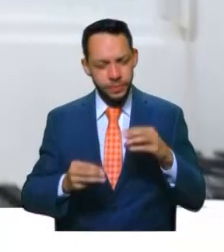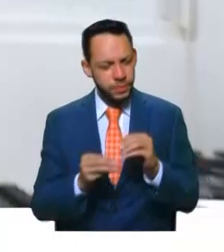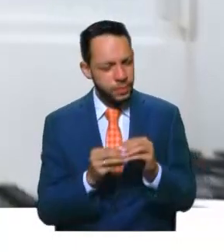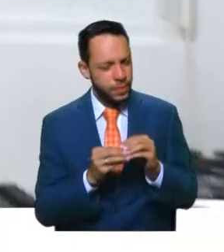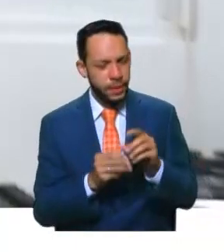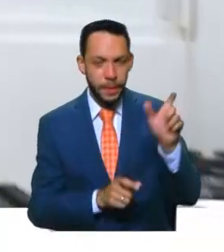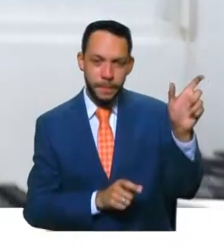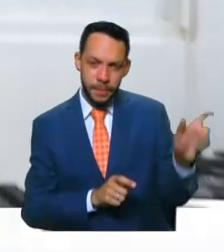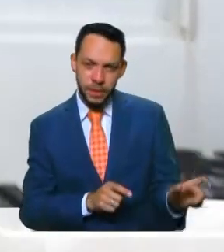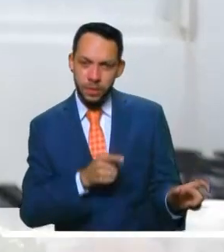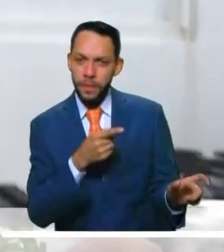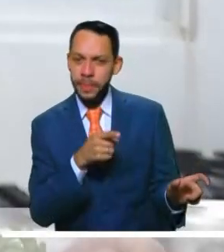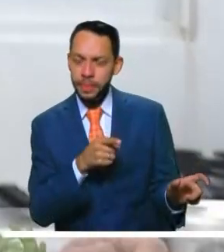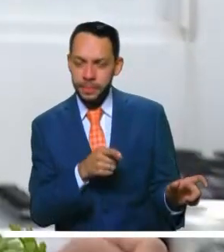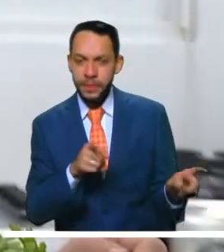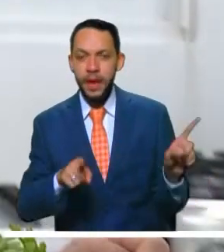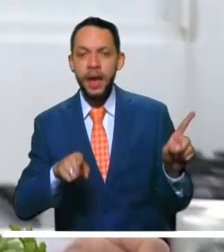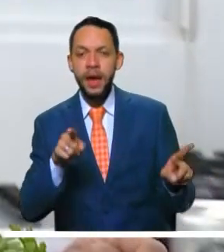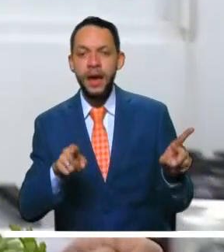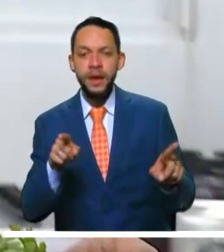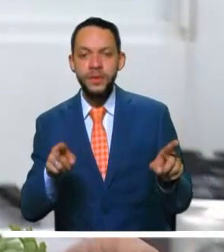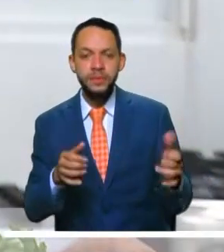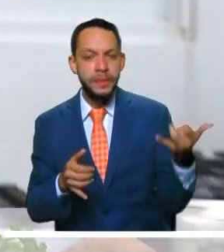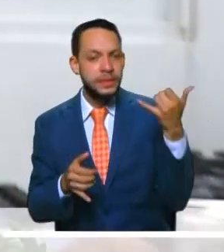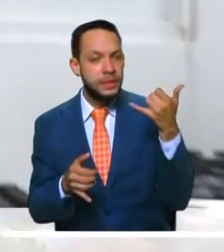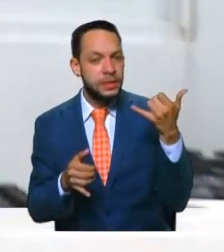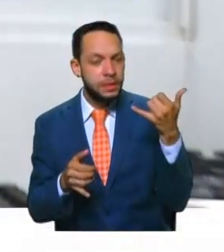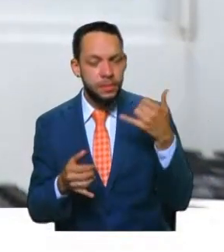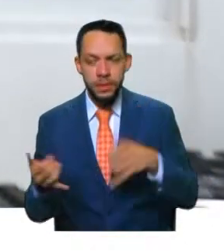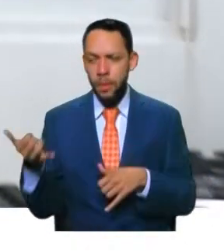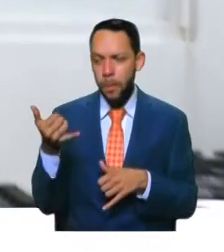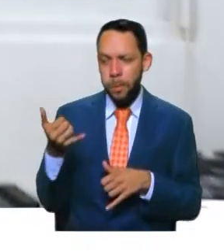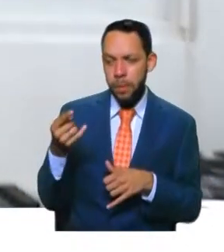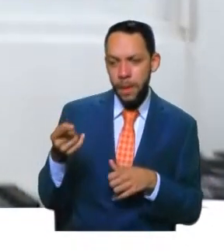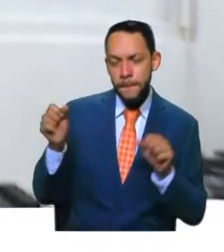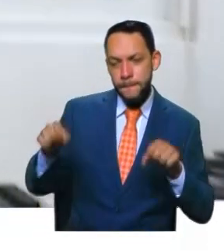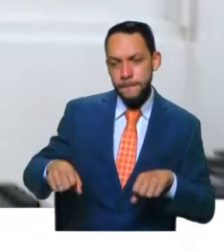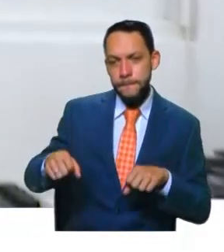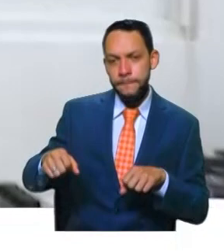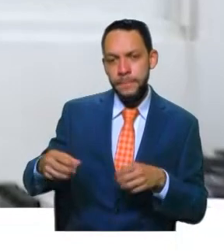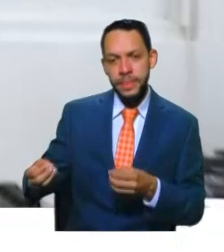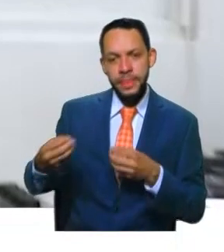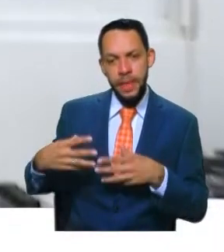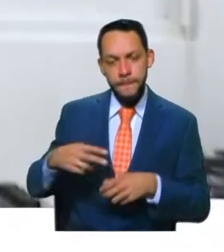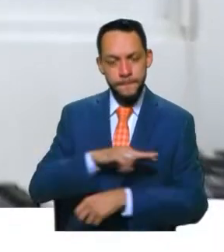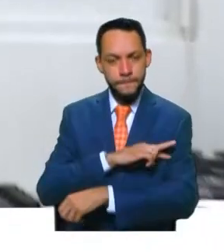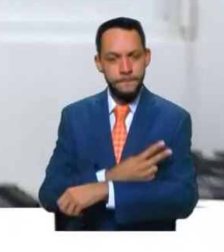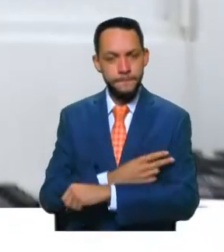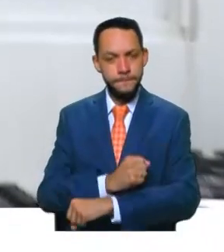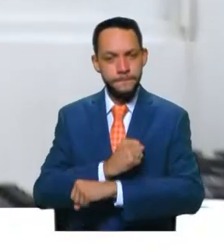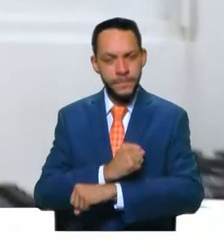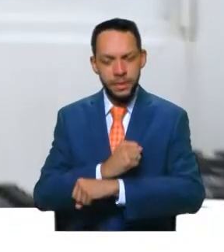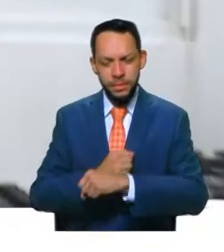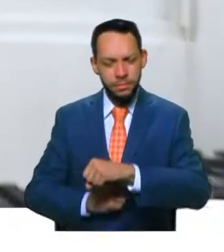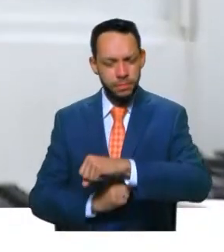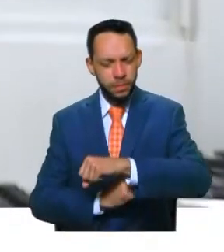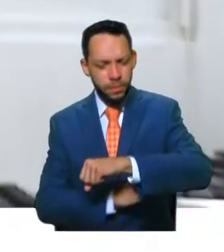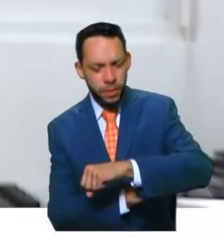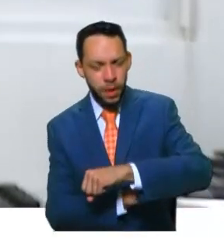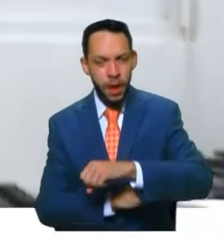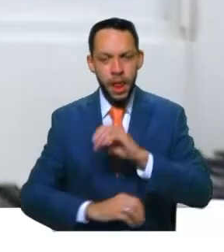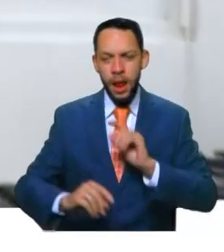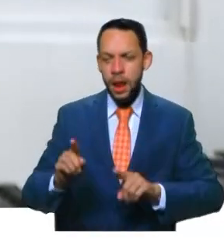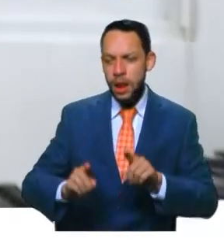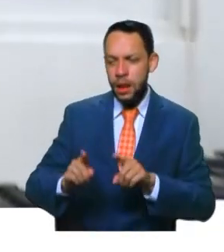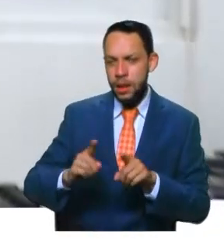mucho la atención cuando alguien me llama a la consulta y me dice: doctor, mándeme unas vitaminas para yo mejorar la